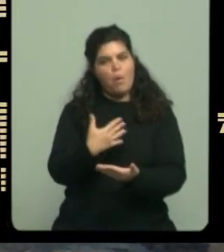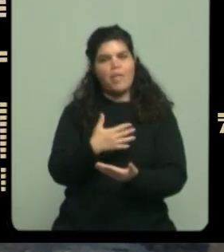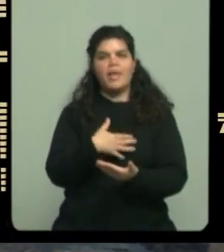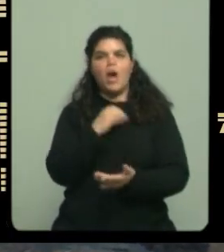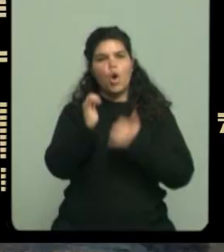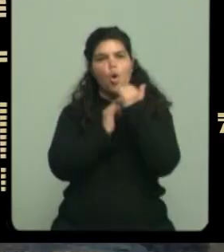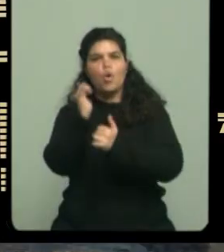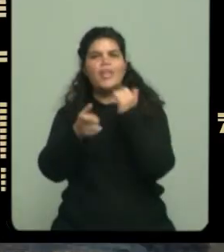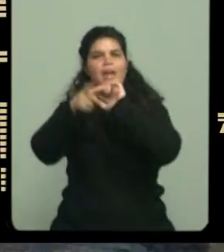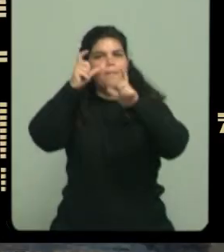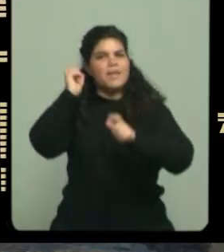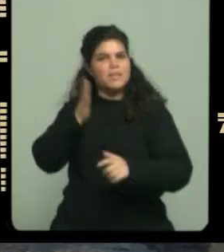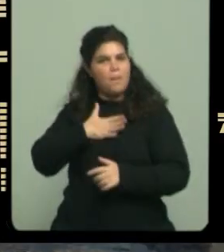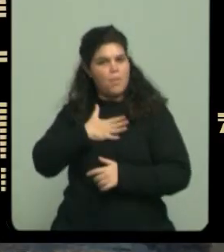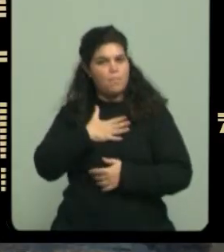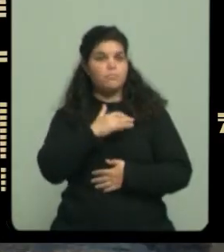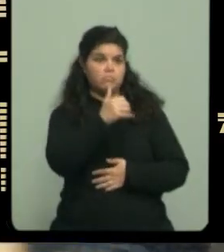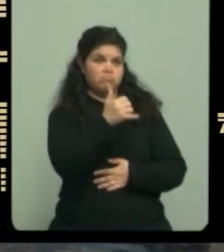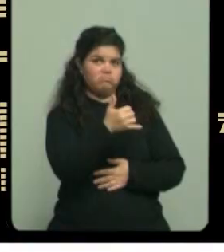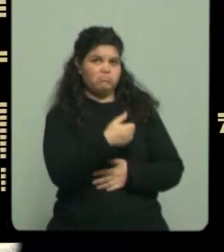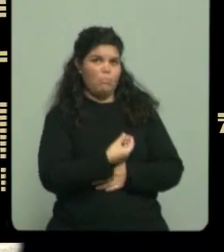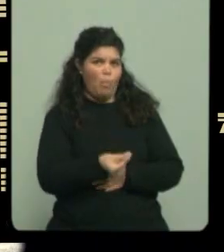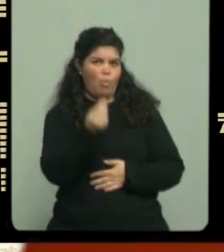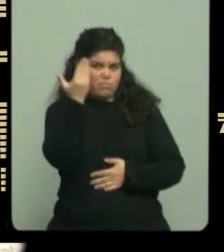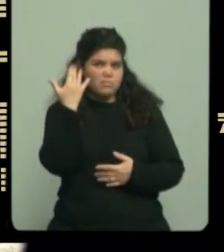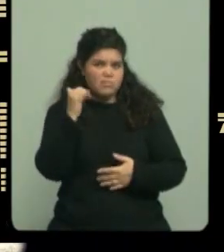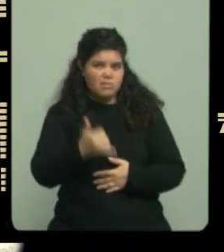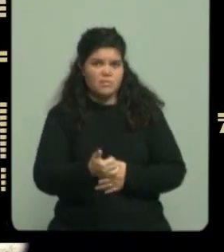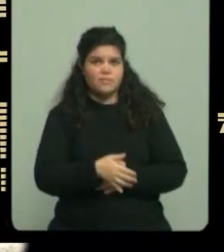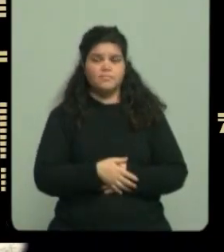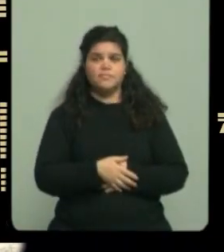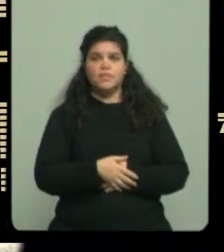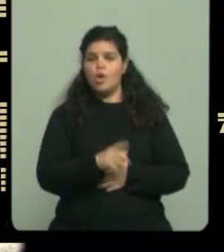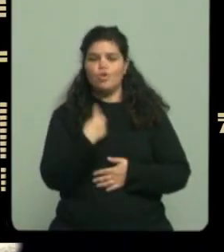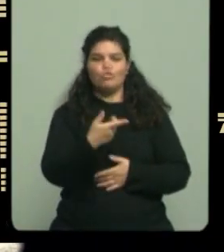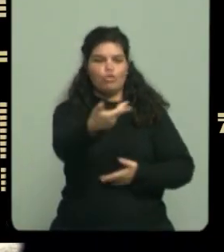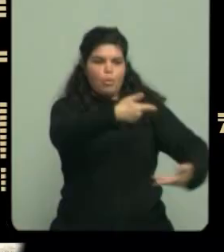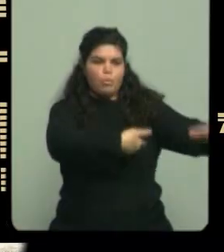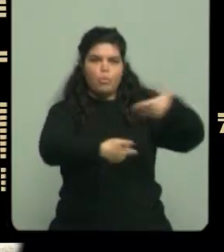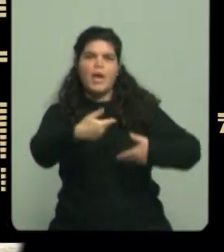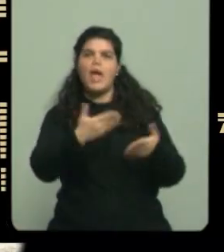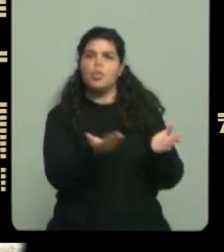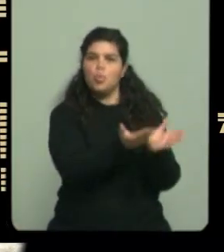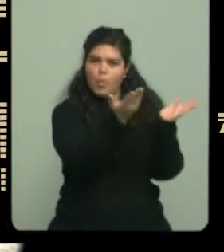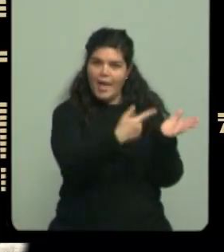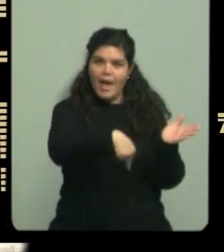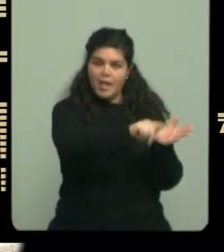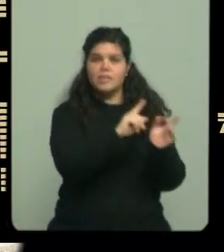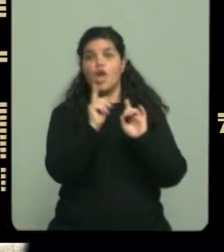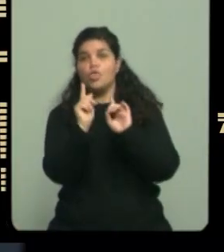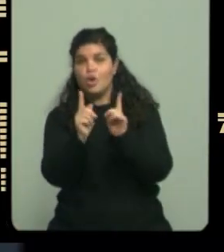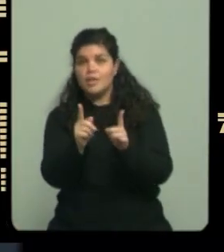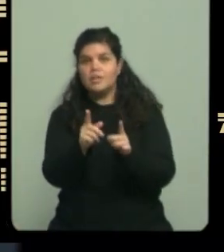situaciones que se dan en ese ámbito? Sí, muchísimo. O sea, nosotras recibimos casos de estudiantes,